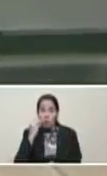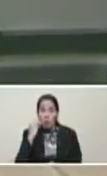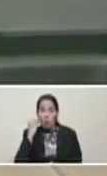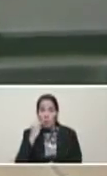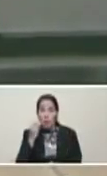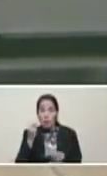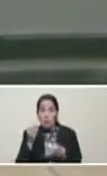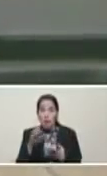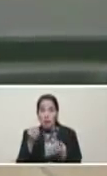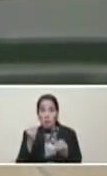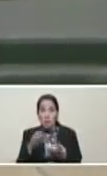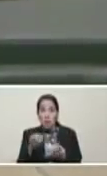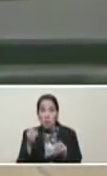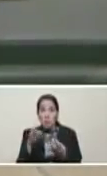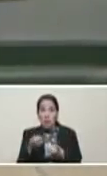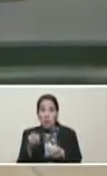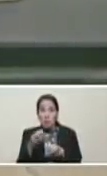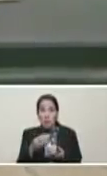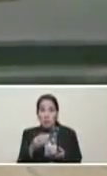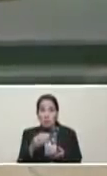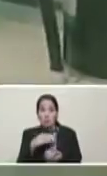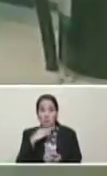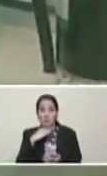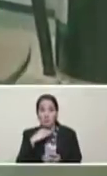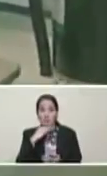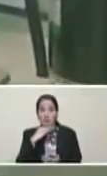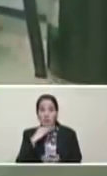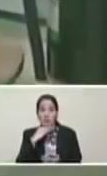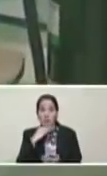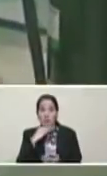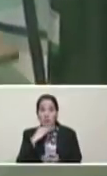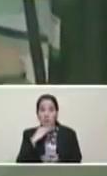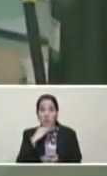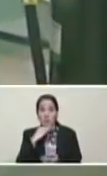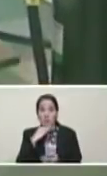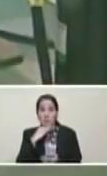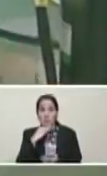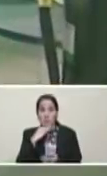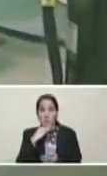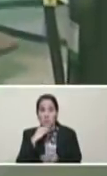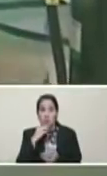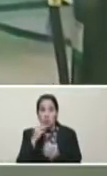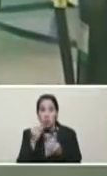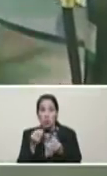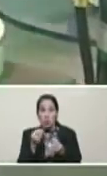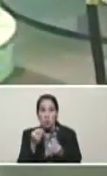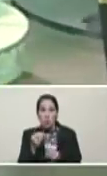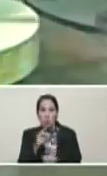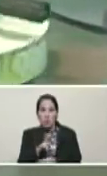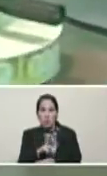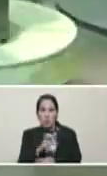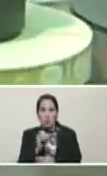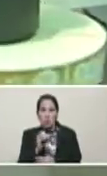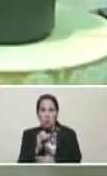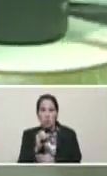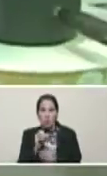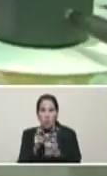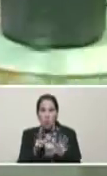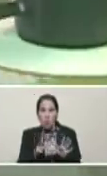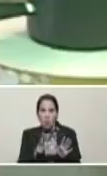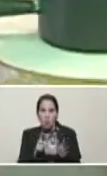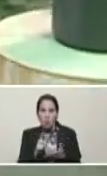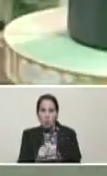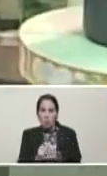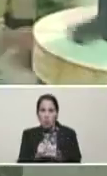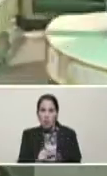esta planta tiene una capacidad repito de producir 308 toneladas mensuales en un solo turno de